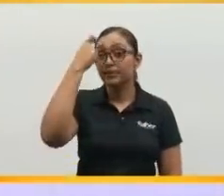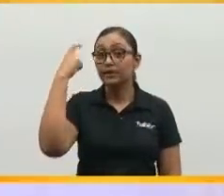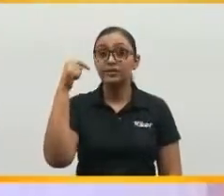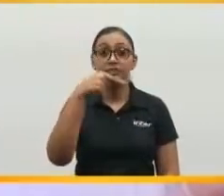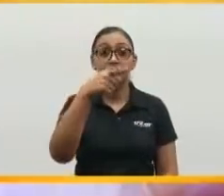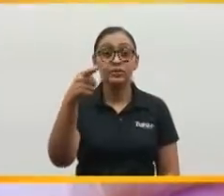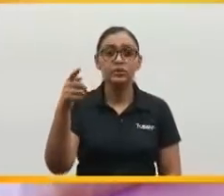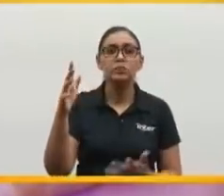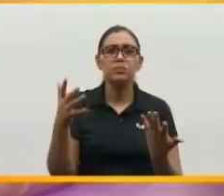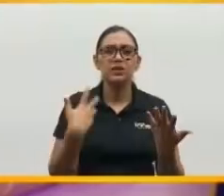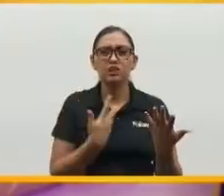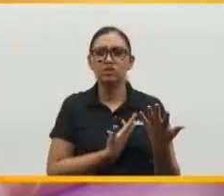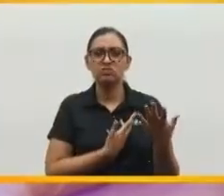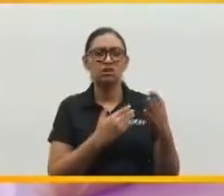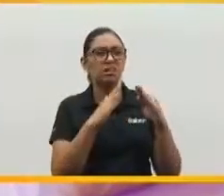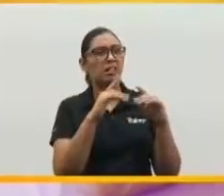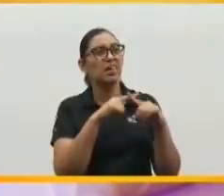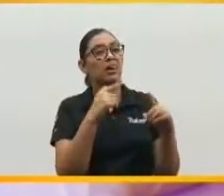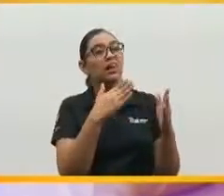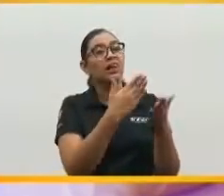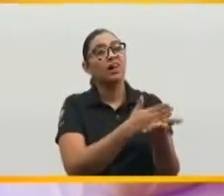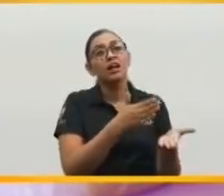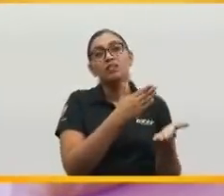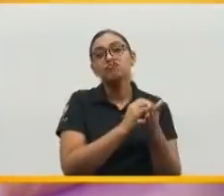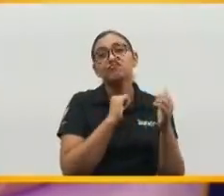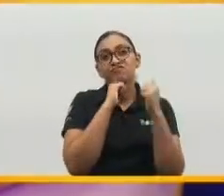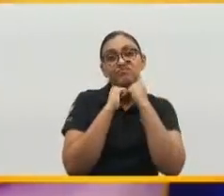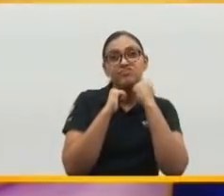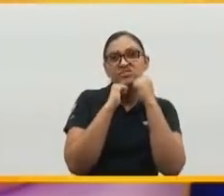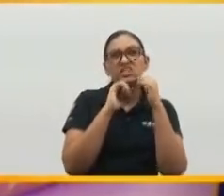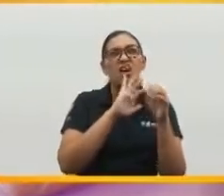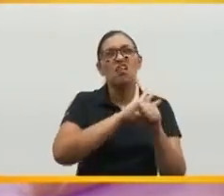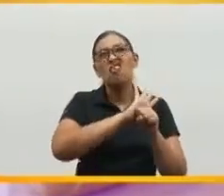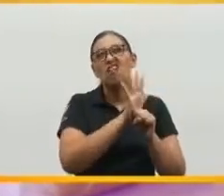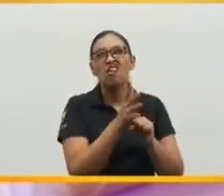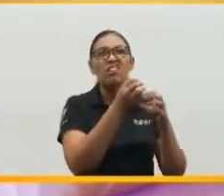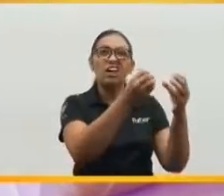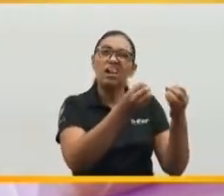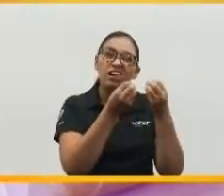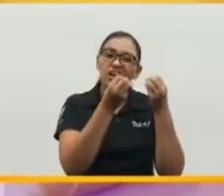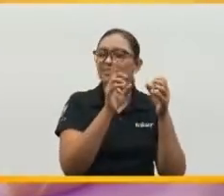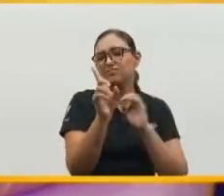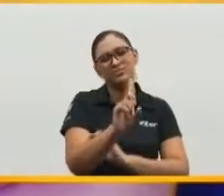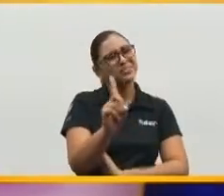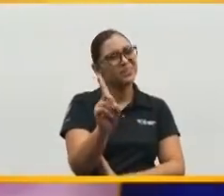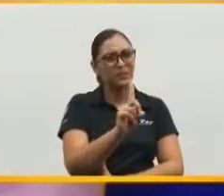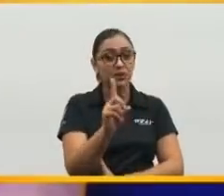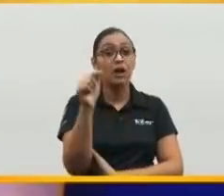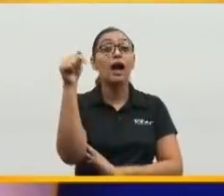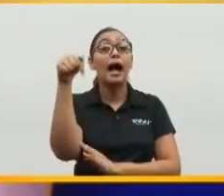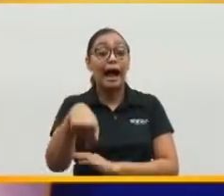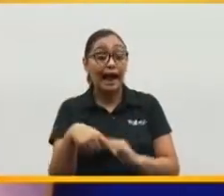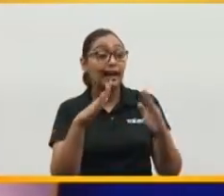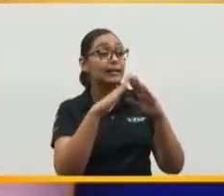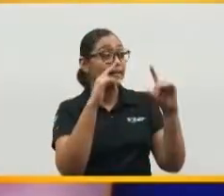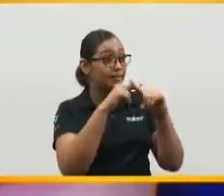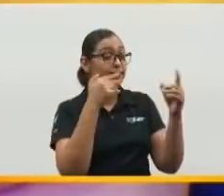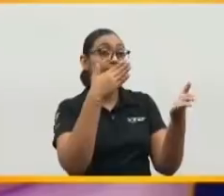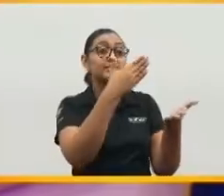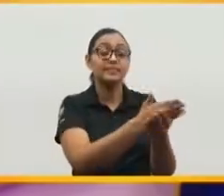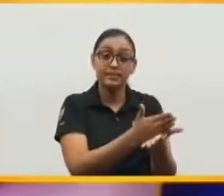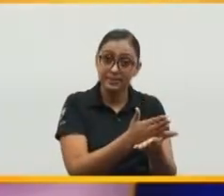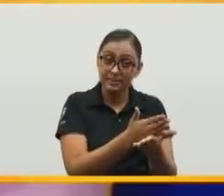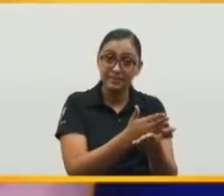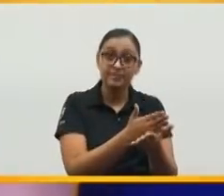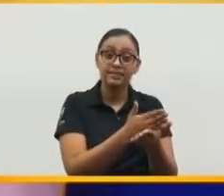no para hacer bulto, no para arriesgarnos de contagiarnos de algún tipo de virus o enfermedad. Estamos aquí literalmente, y te lo digo con